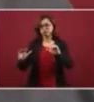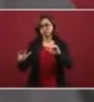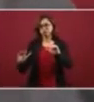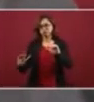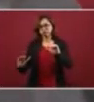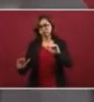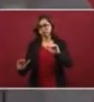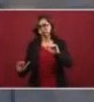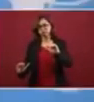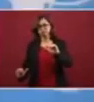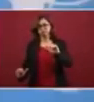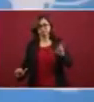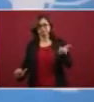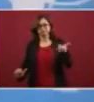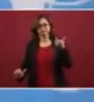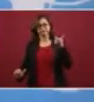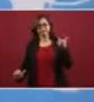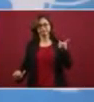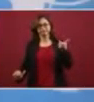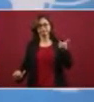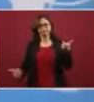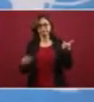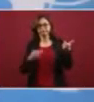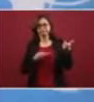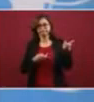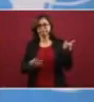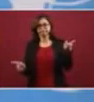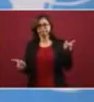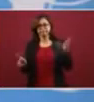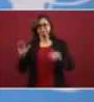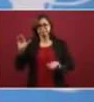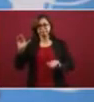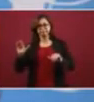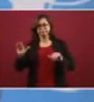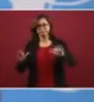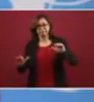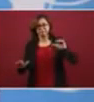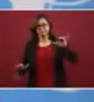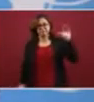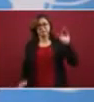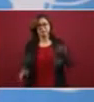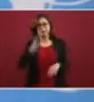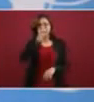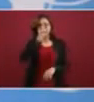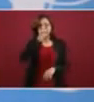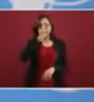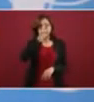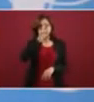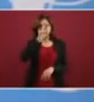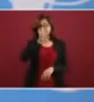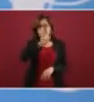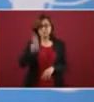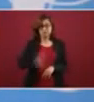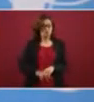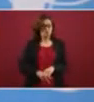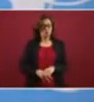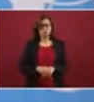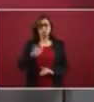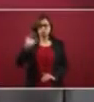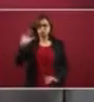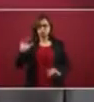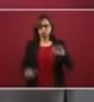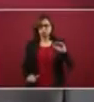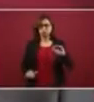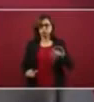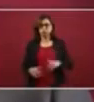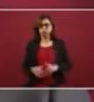entre ricos y pobres en el país. Es el periodo de más desigualdad en la historia de México. Por